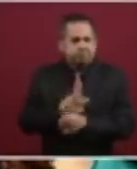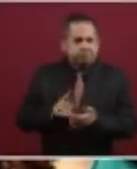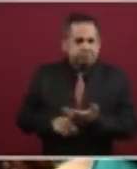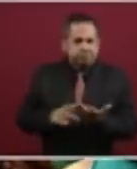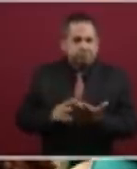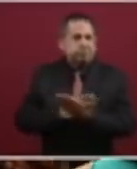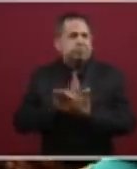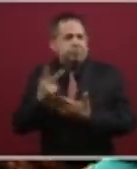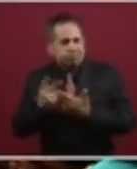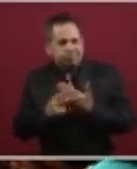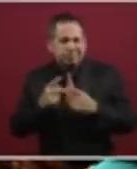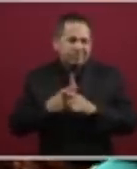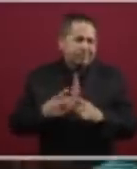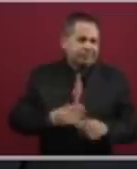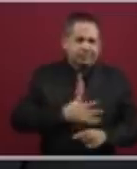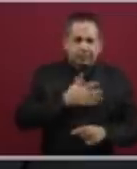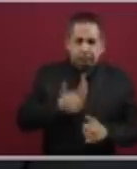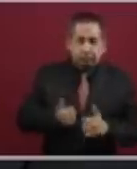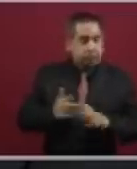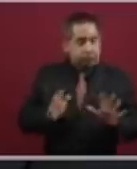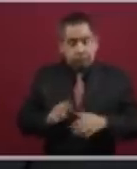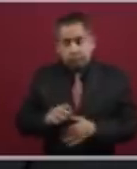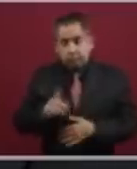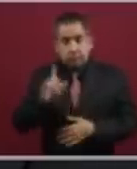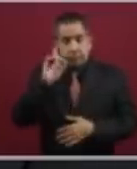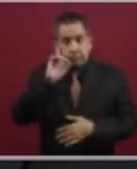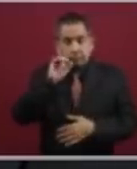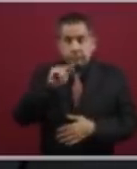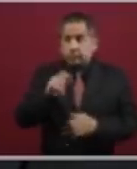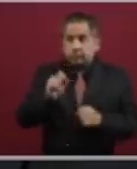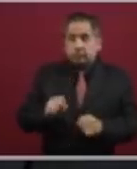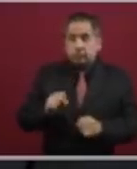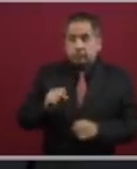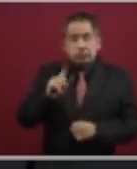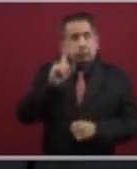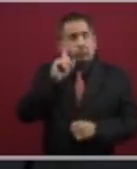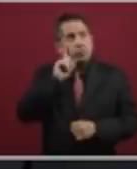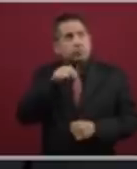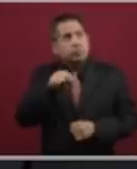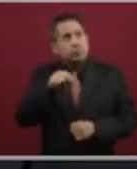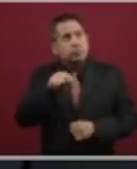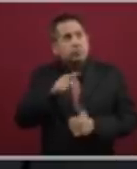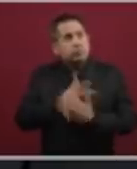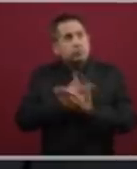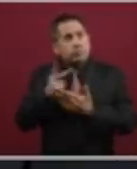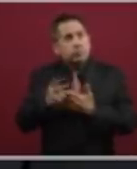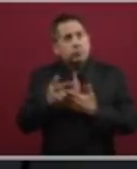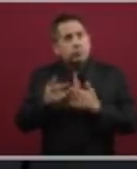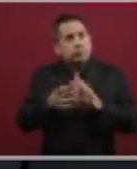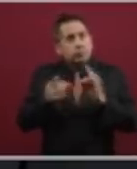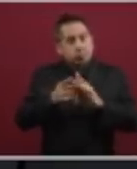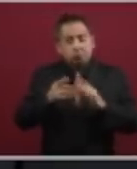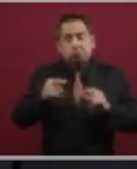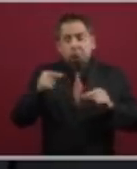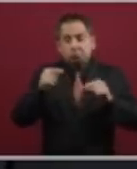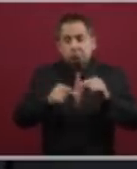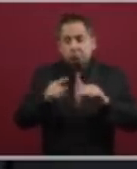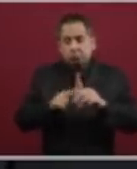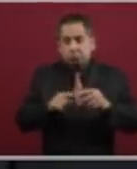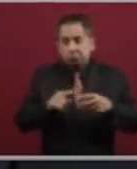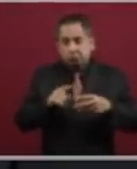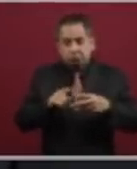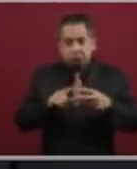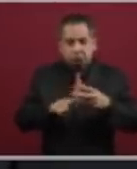programas de bienestar. Mañana sin falta, porque mañana vamos a ver proyectos estratégicos, Tren Maya,